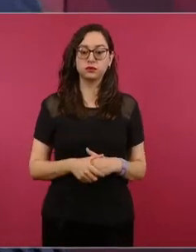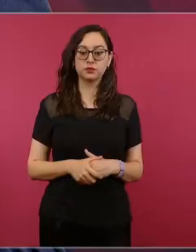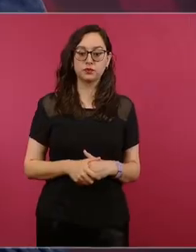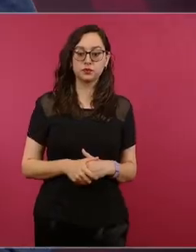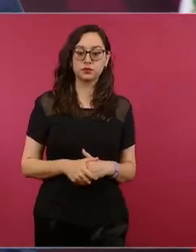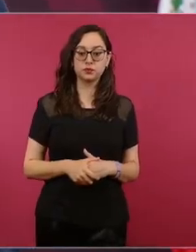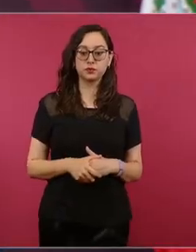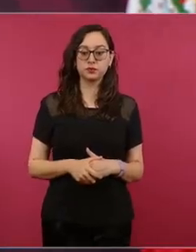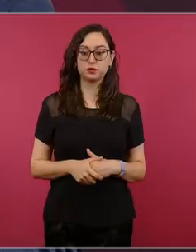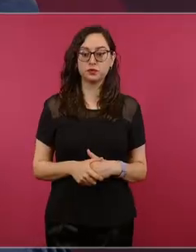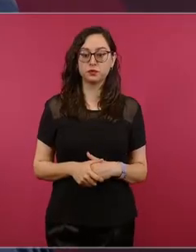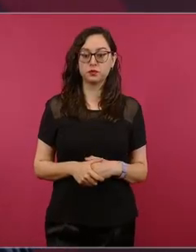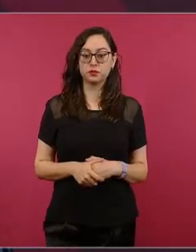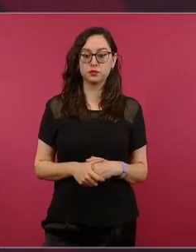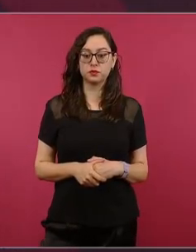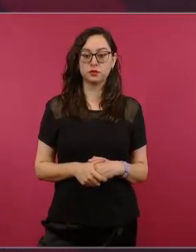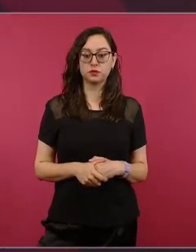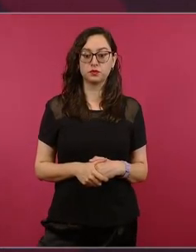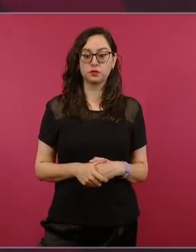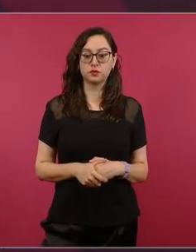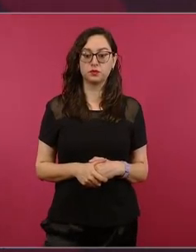Ellos pidieron